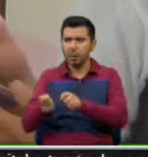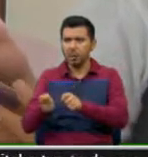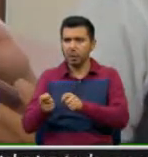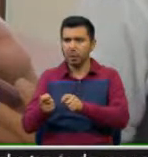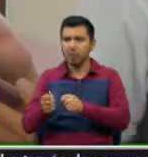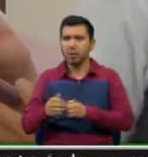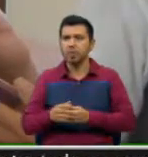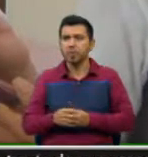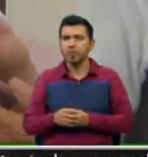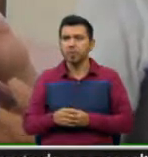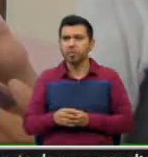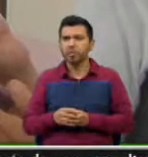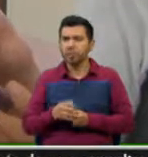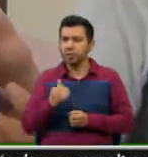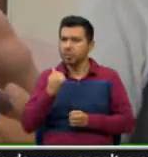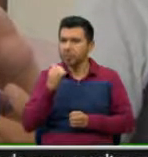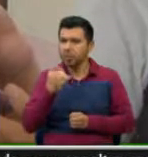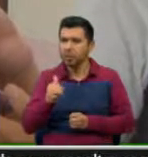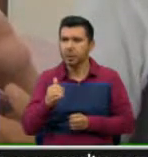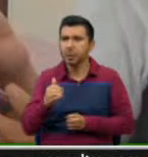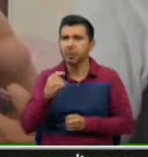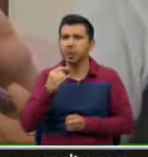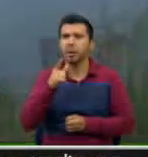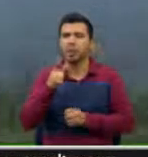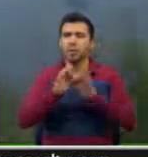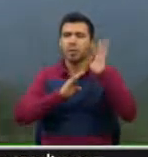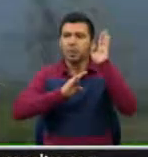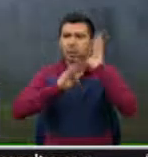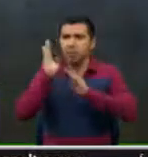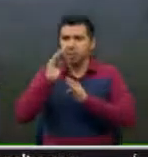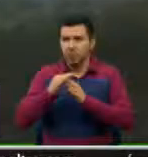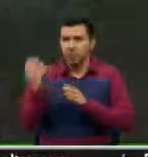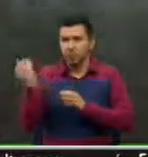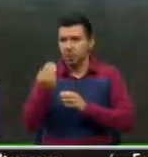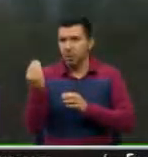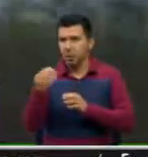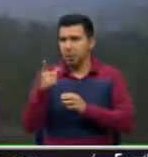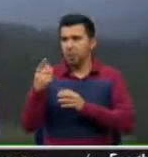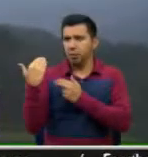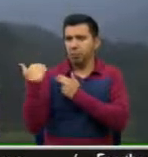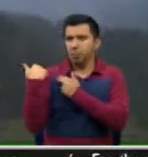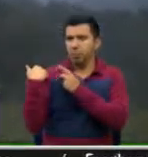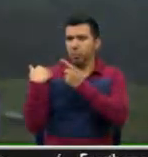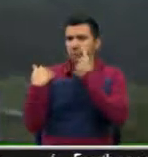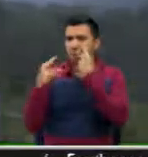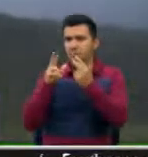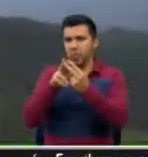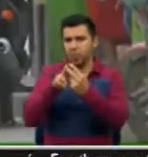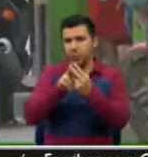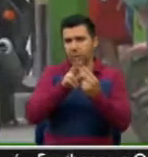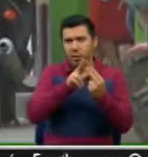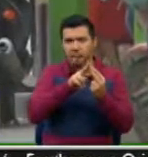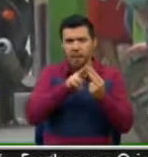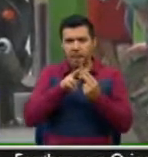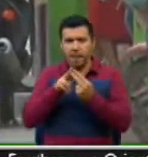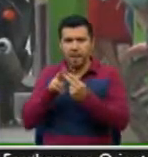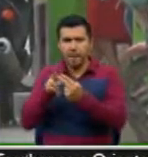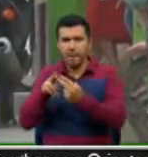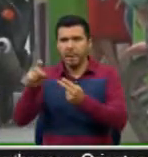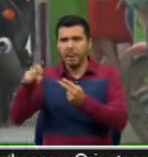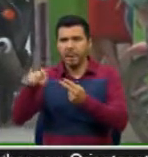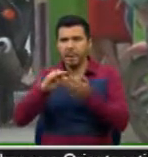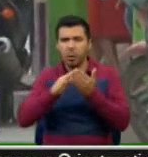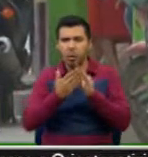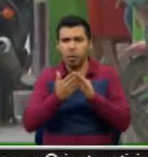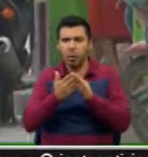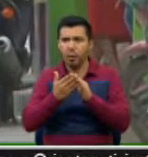tuvieron la oportunidad de traer las necesidades, porque son los concejales los que realmente terminan conociendo las necesidades de sus comunidades y